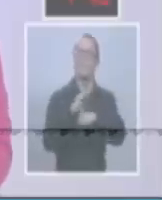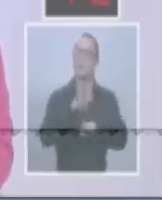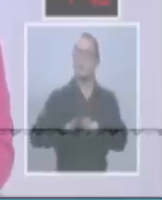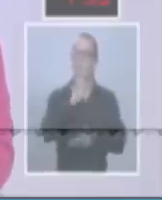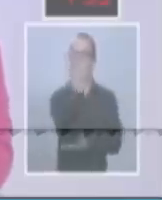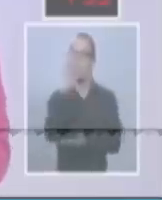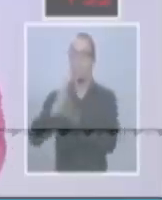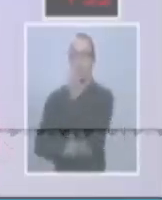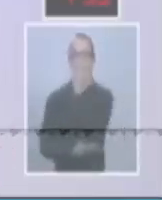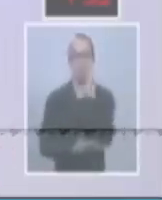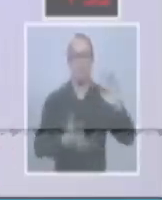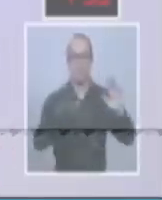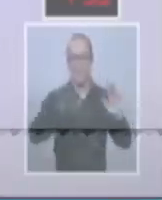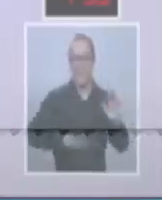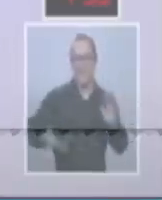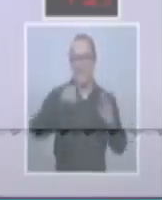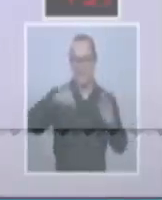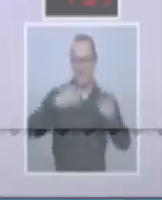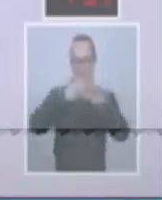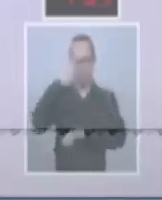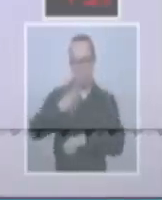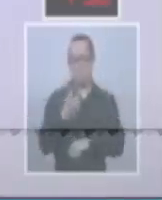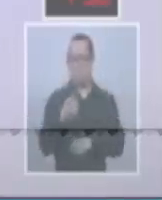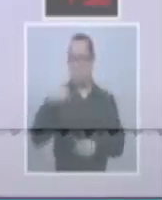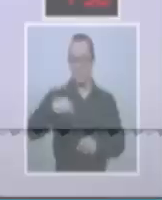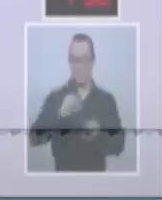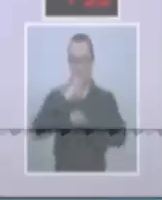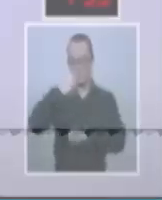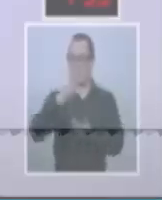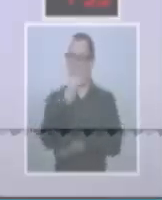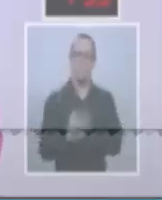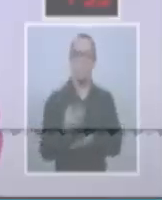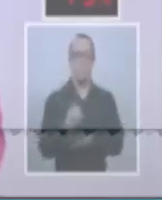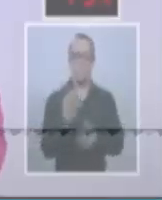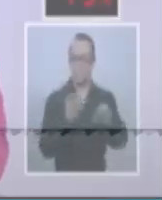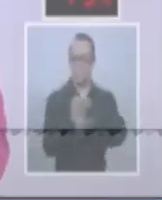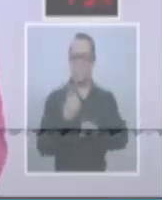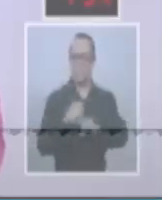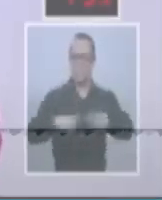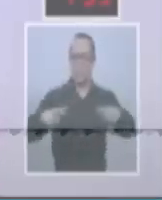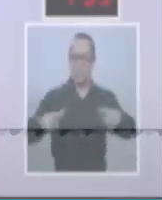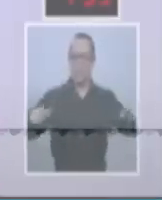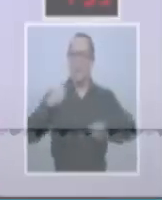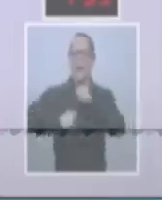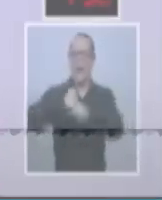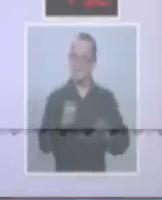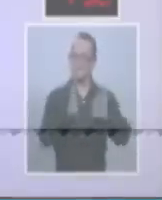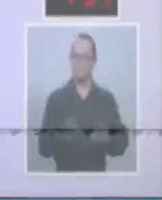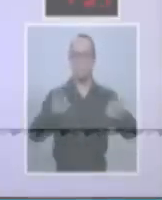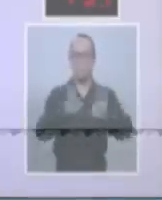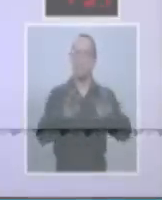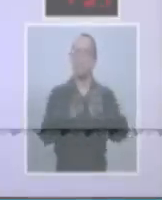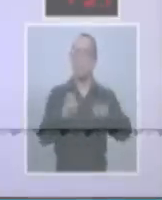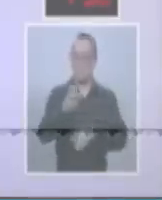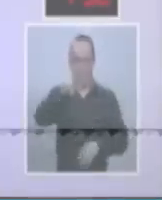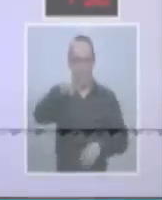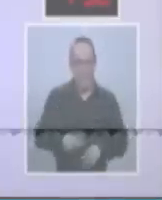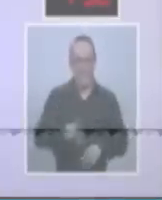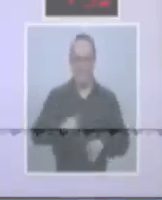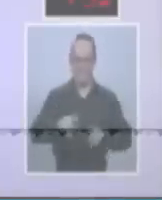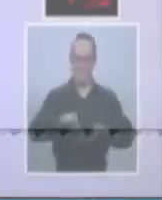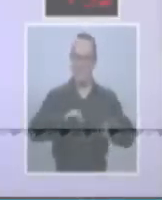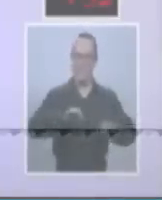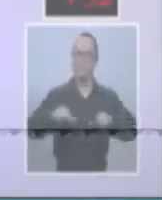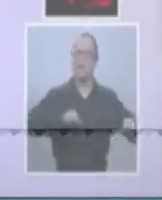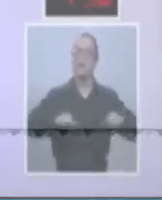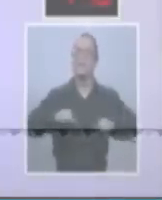Morena, antes los tenía el PRI, ¿no? Y parte el PAN, pero hay un avance de parte de Morena, de modo que cuando se ataca por ese lado, a mí me